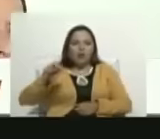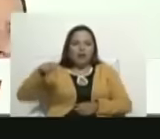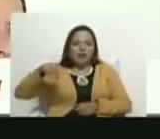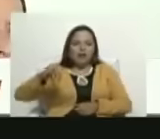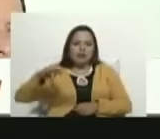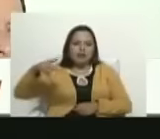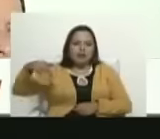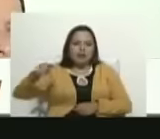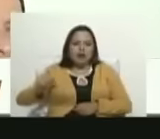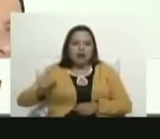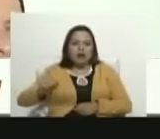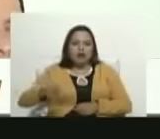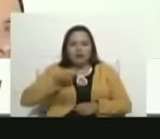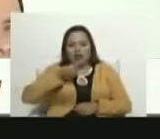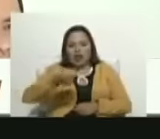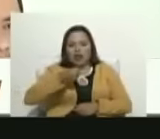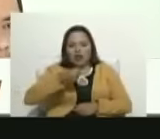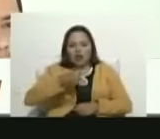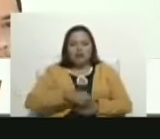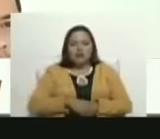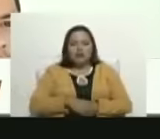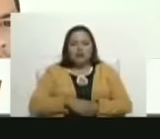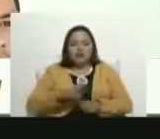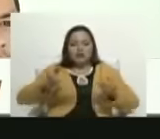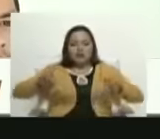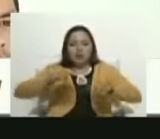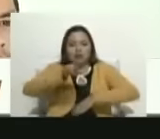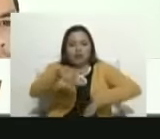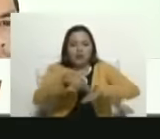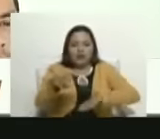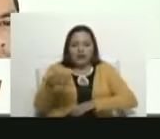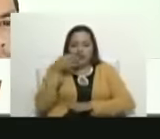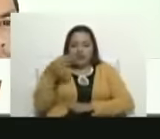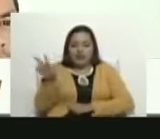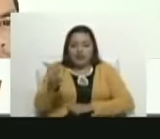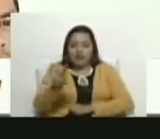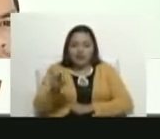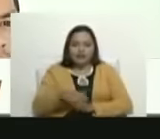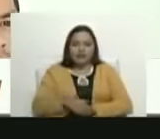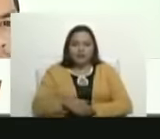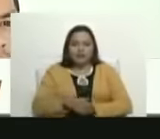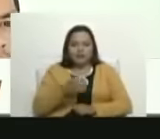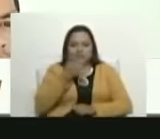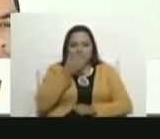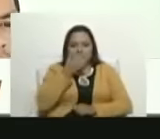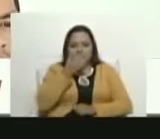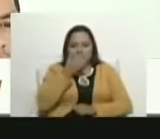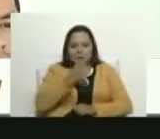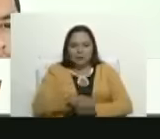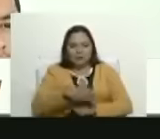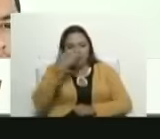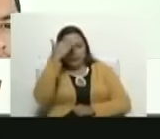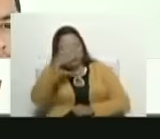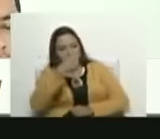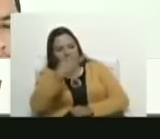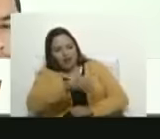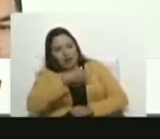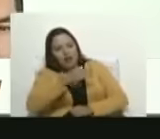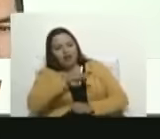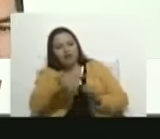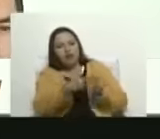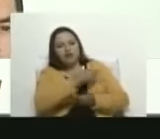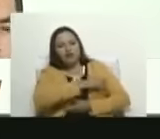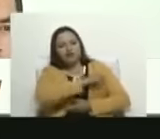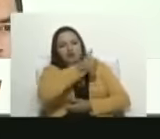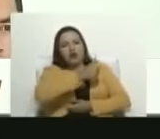Venezuela. Sí, muy buenas tardes a toda la dirigencia de la JPSU y la dirigencia nacional. El próximo domingo